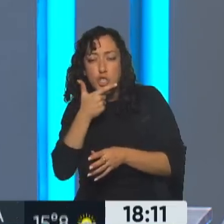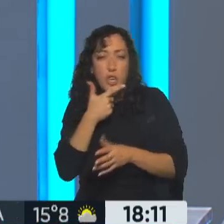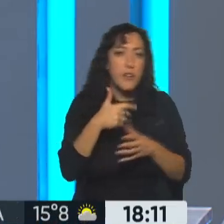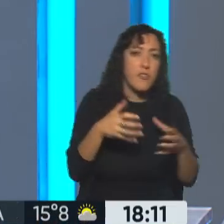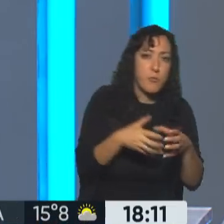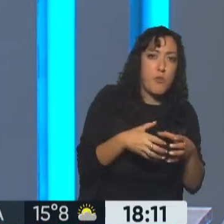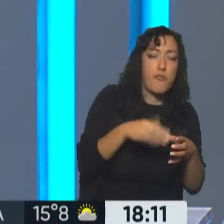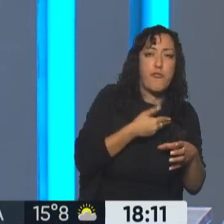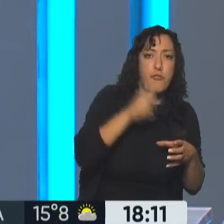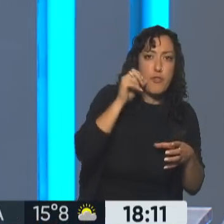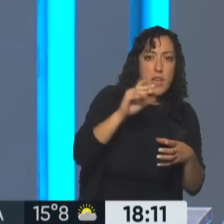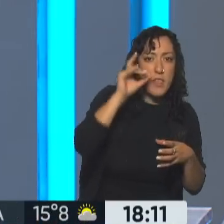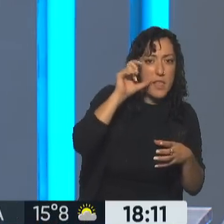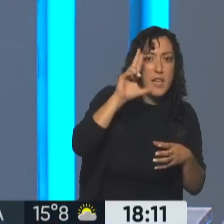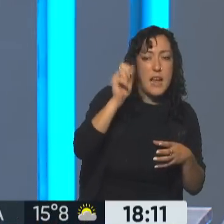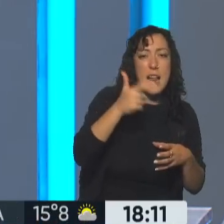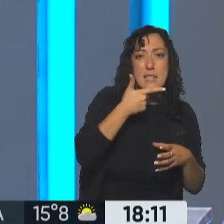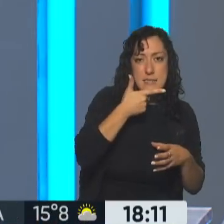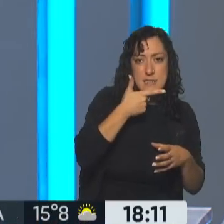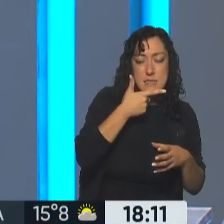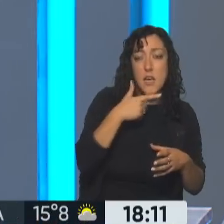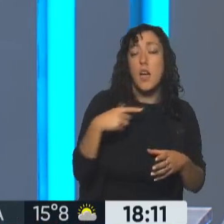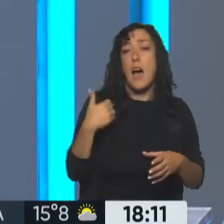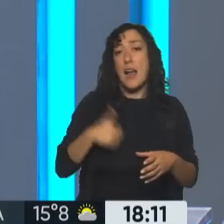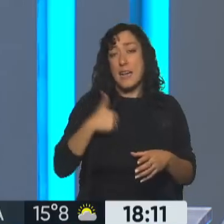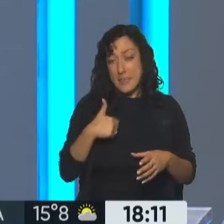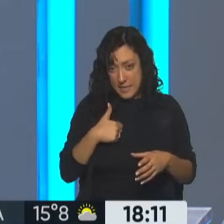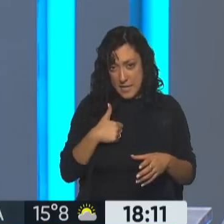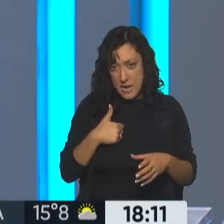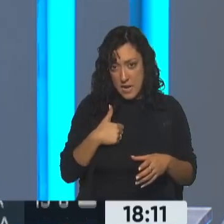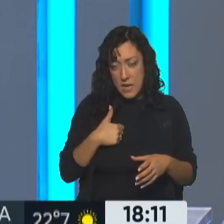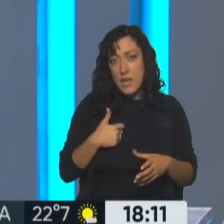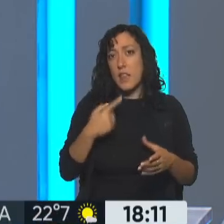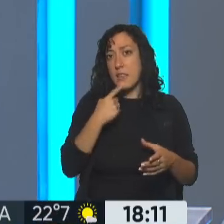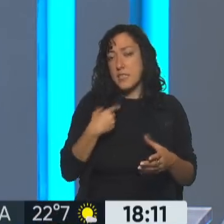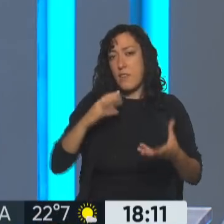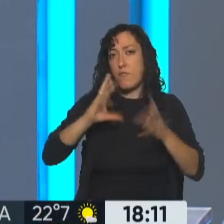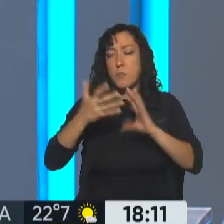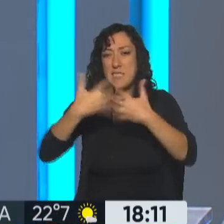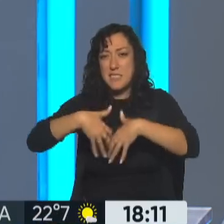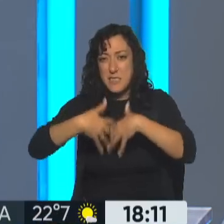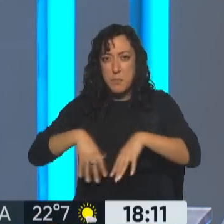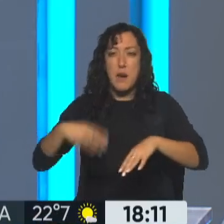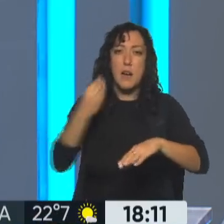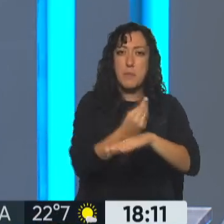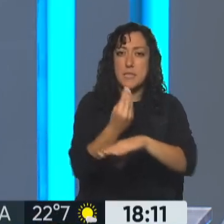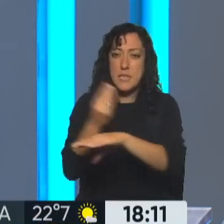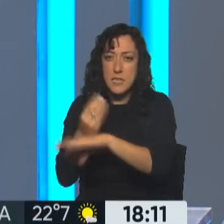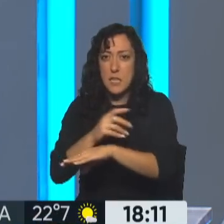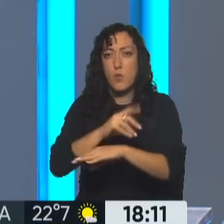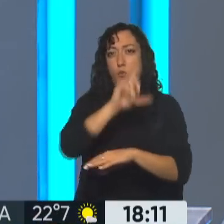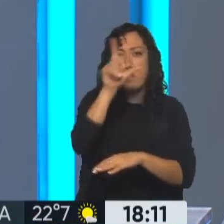para sí el sistema representativo, republicano y federal. Cada provincia tiene su